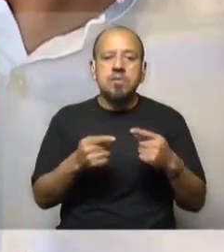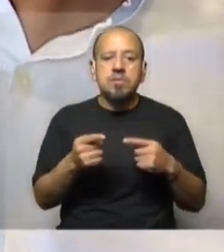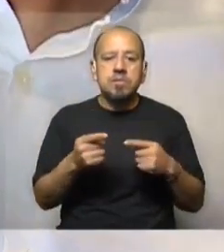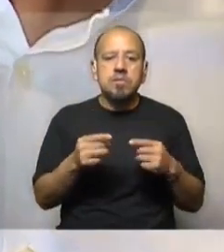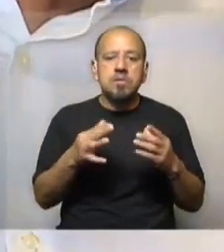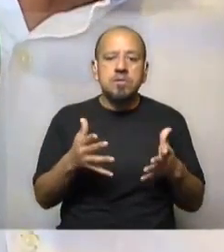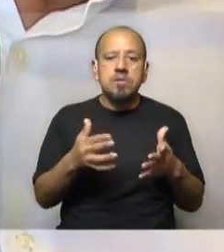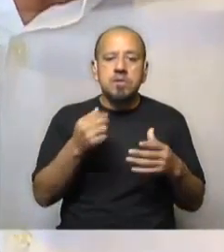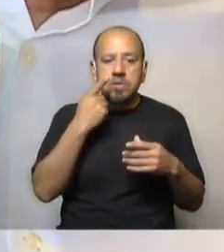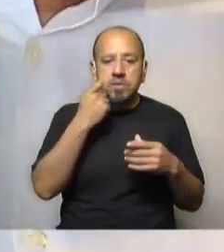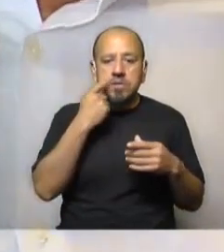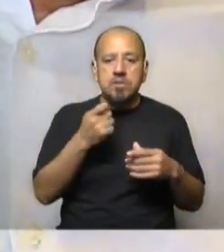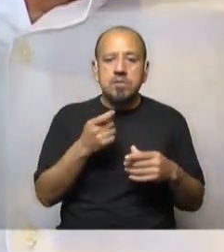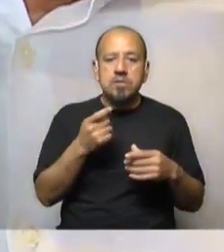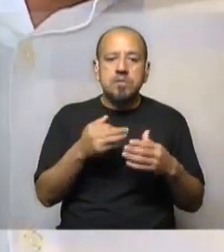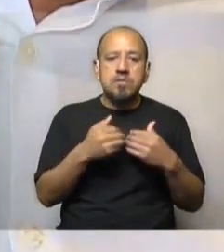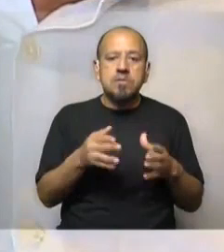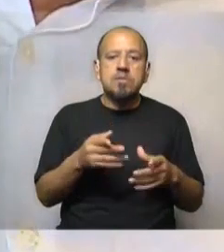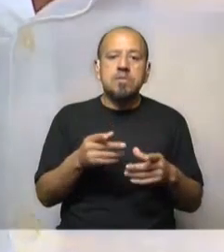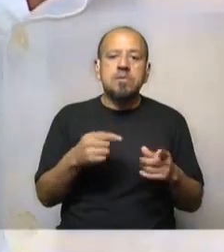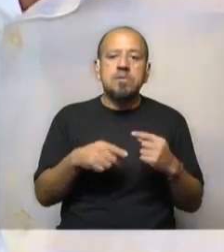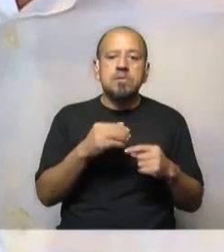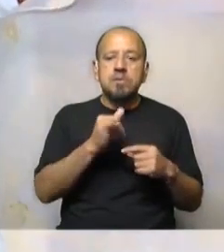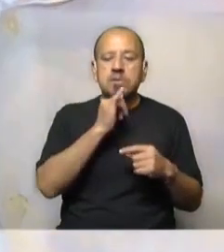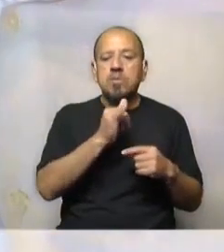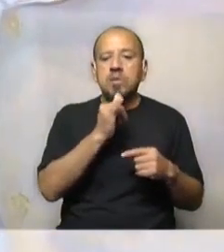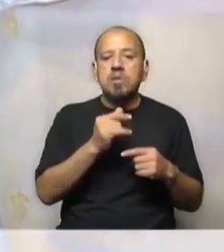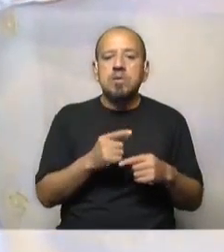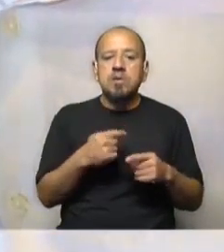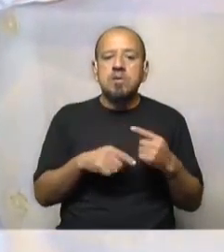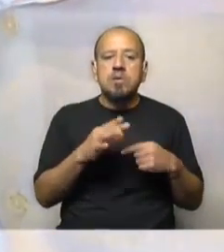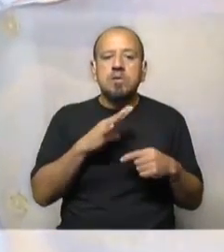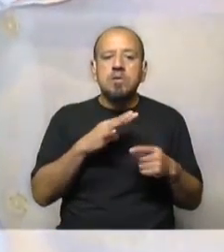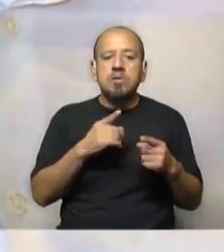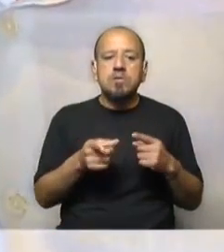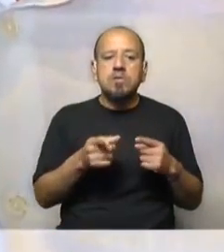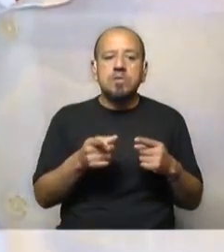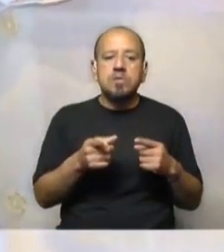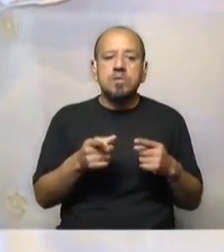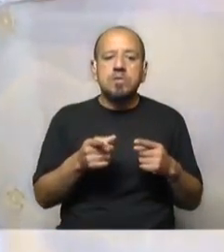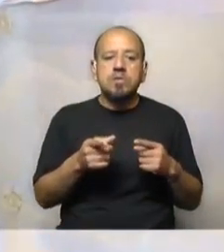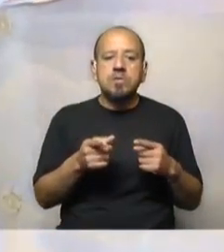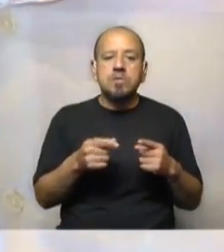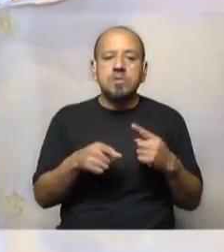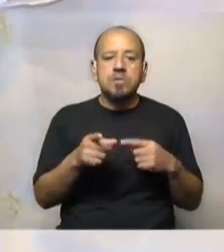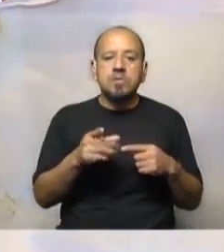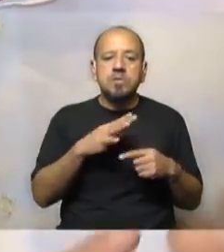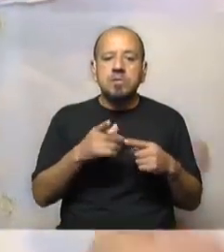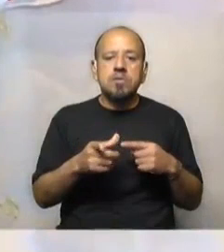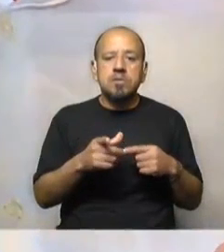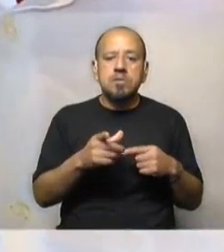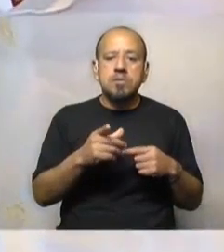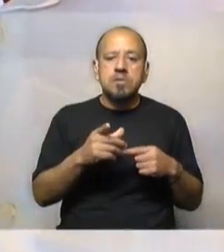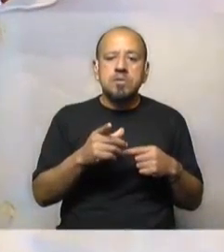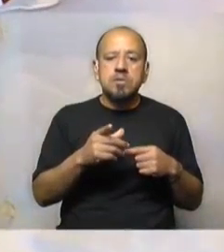que es padre y empieza a repetir las anécdotas con los hijos, pero había una anécdota repetida en el momento que